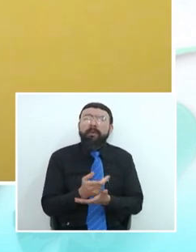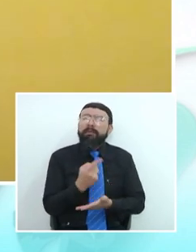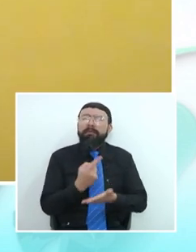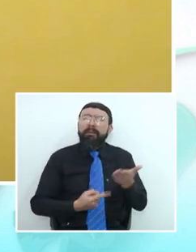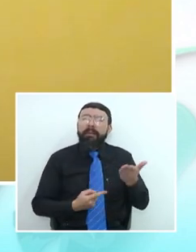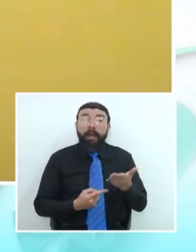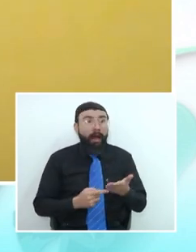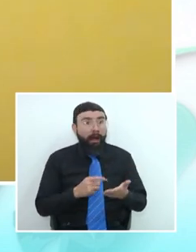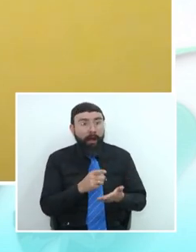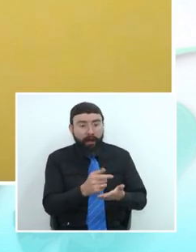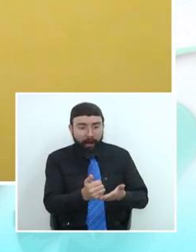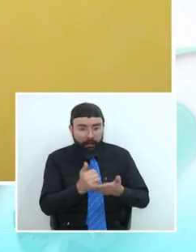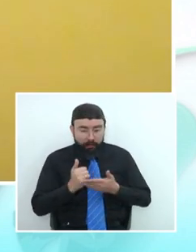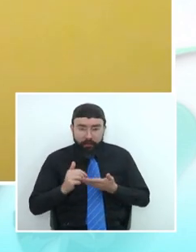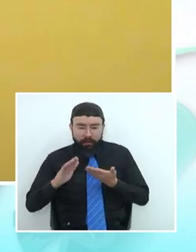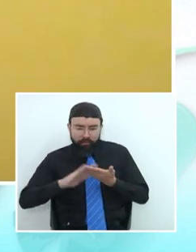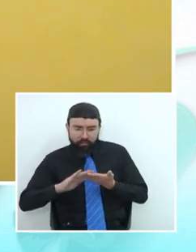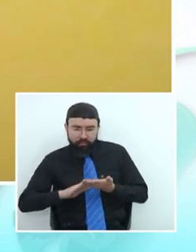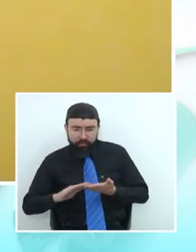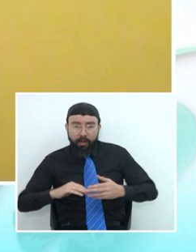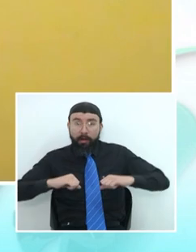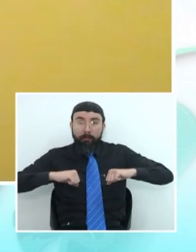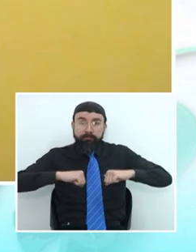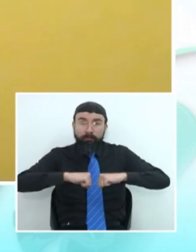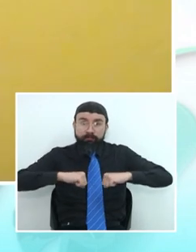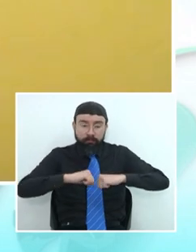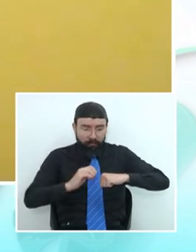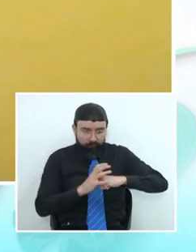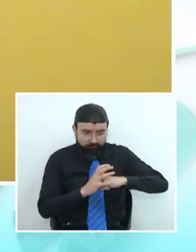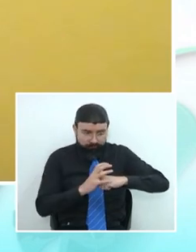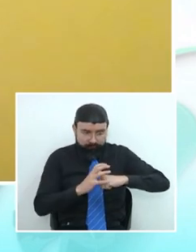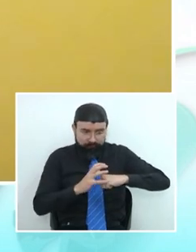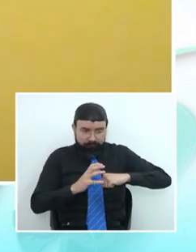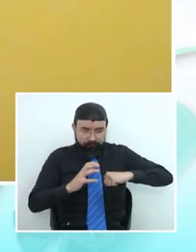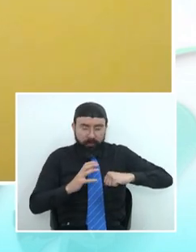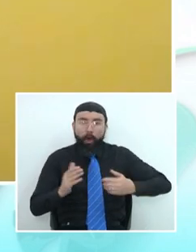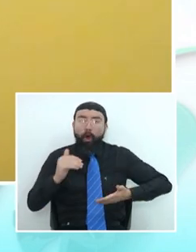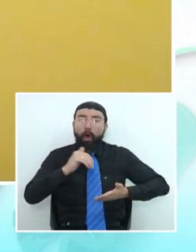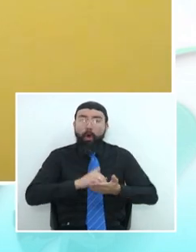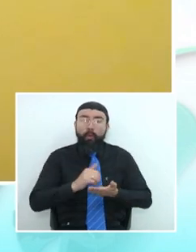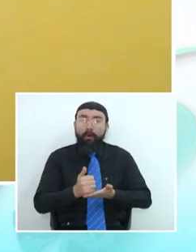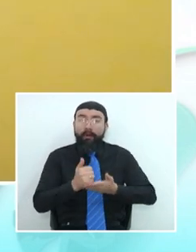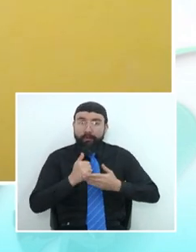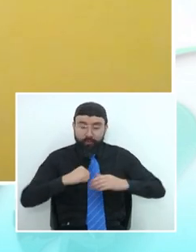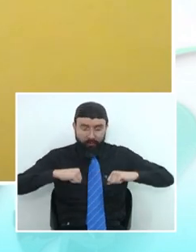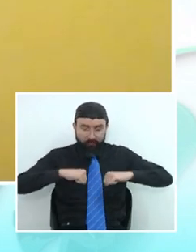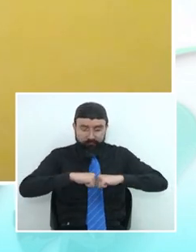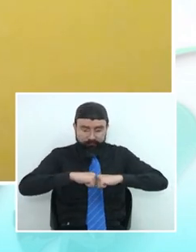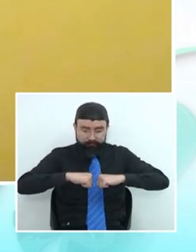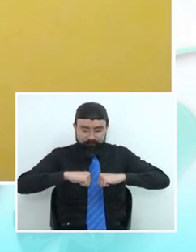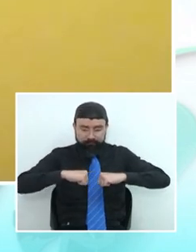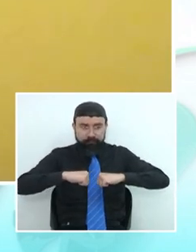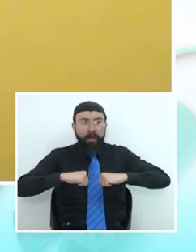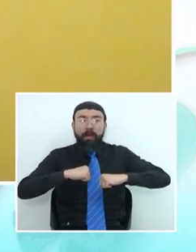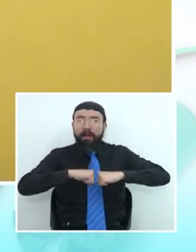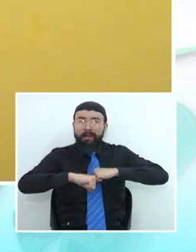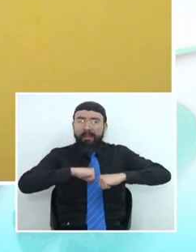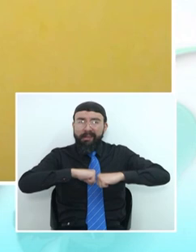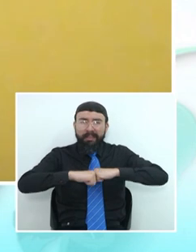que regenera los cartílagos, ayuda a mejorar los meniscos y las articulaciones cuando